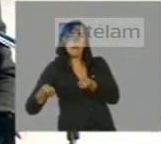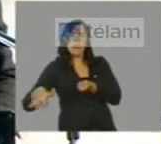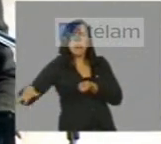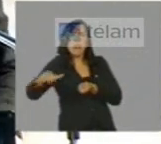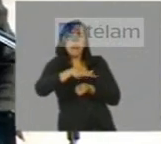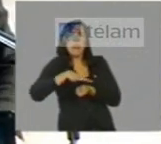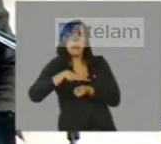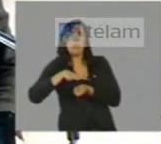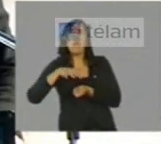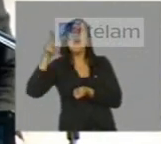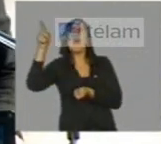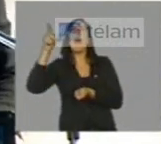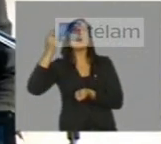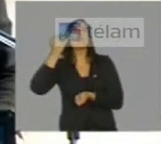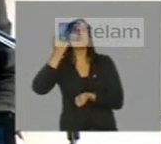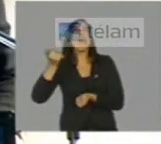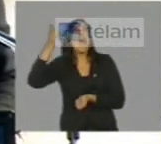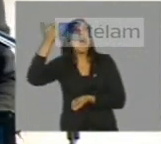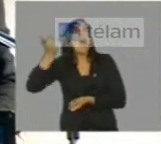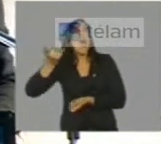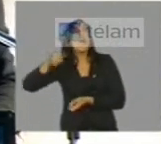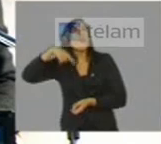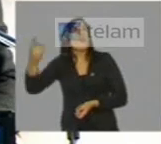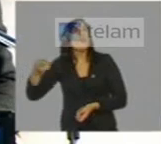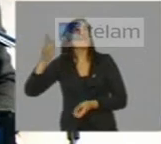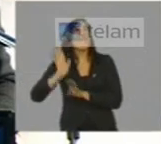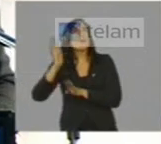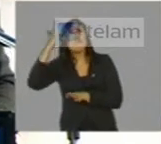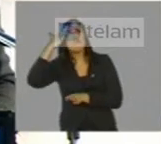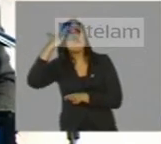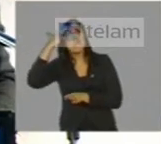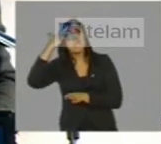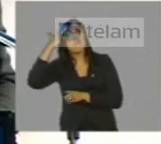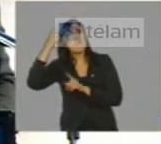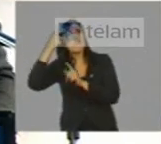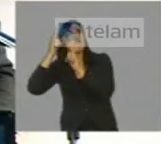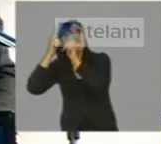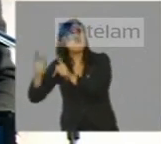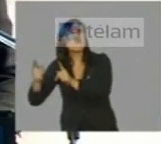tienen colonizada la mente no cambian a través de los tiempos.